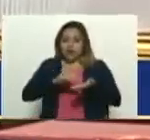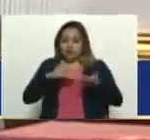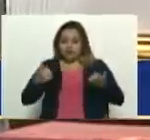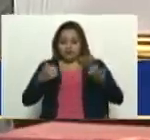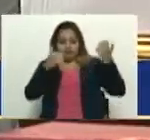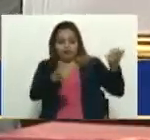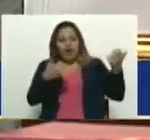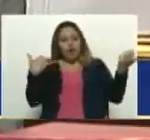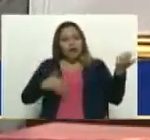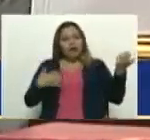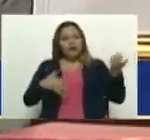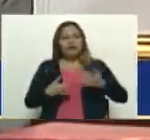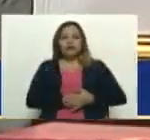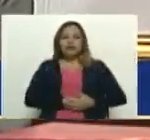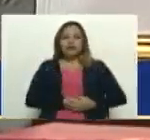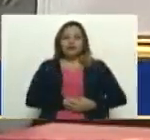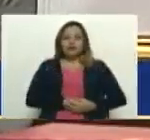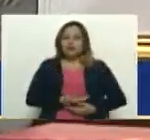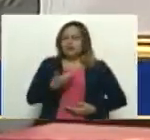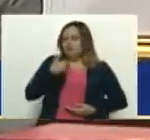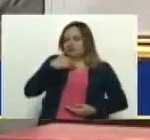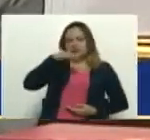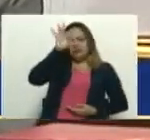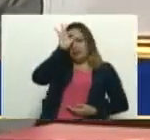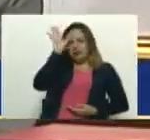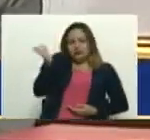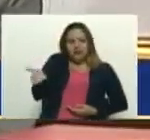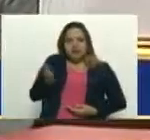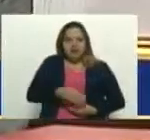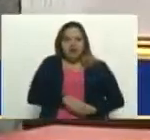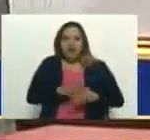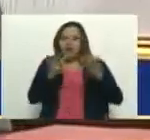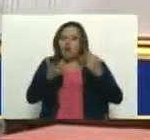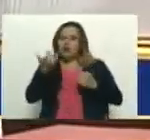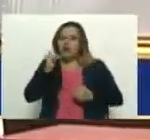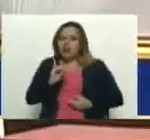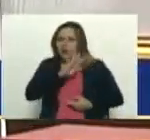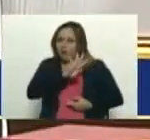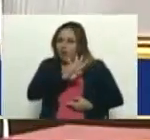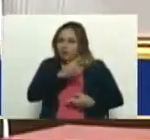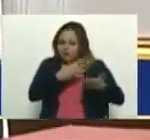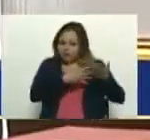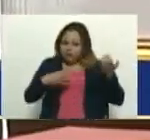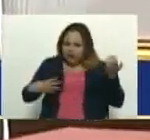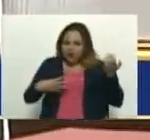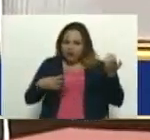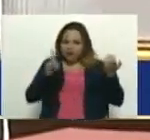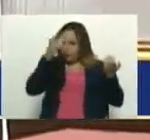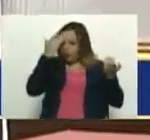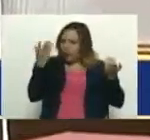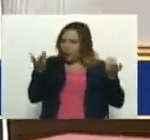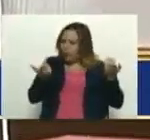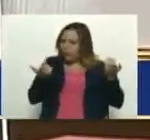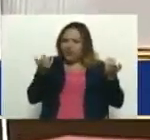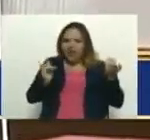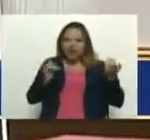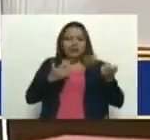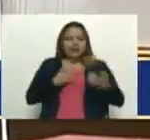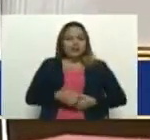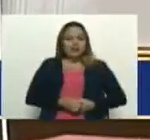y yo no sé ni siquiera cuántas cuerdas tiene un cuatro, supongo que son cuatro. Y me dijo,